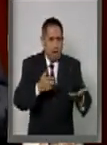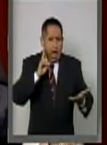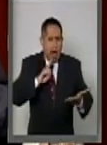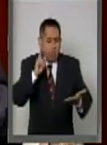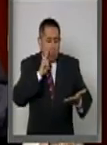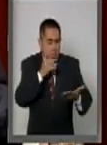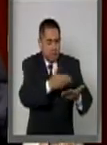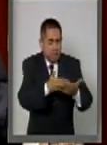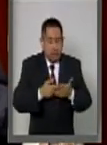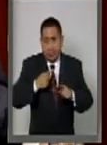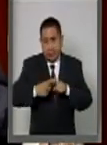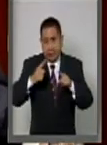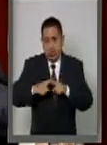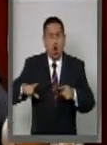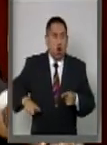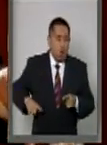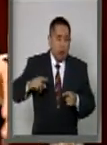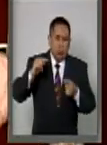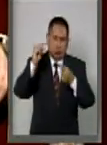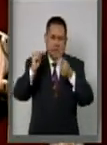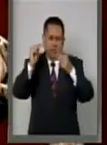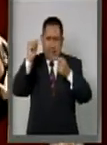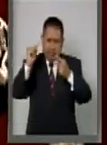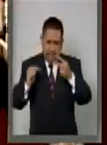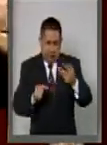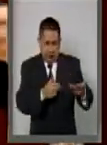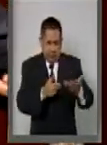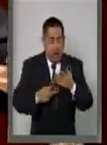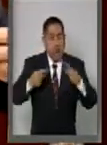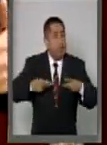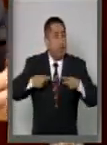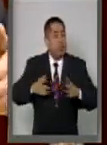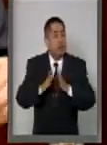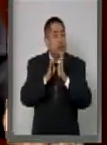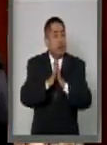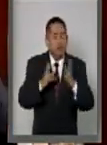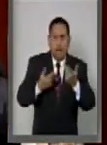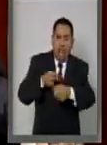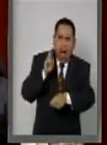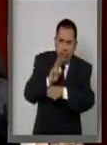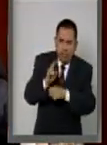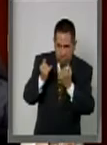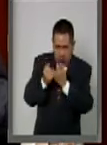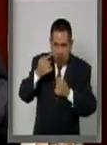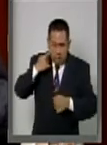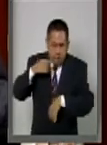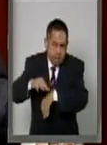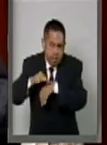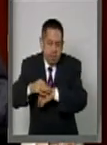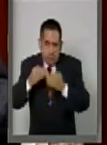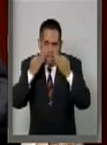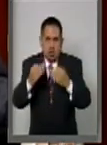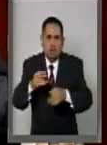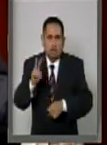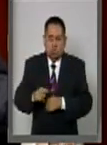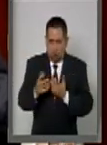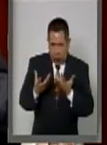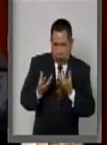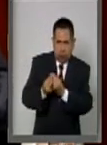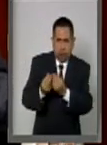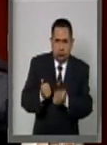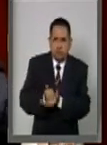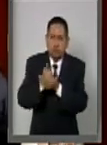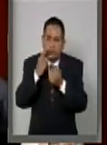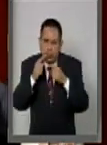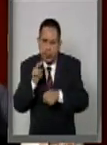Se rinden cuentas en los diferentes niveles de gobierno. El ciudadano participa jugando un papel también de coadyuvancia en